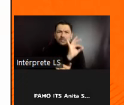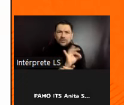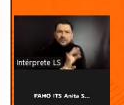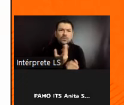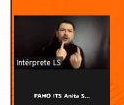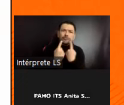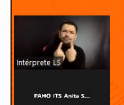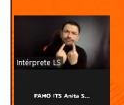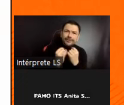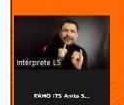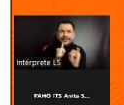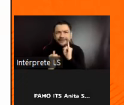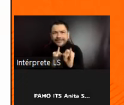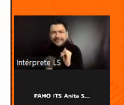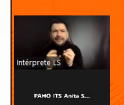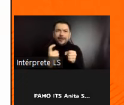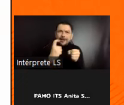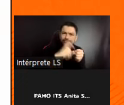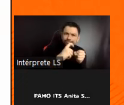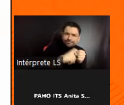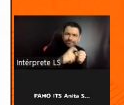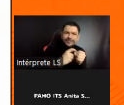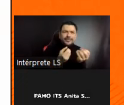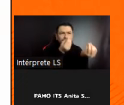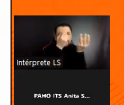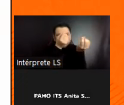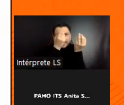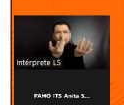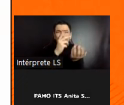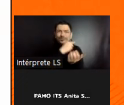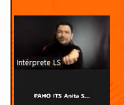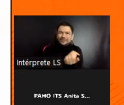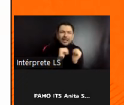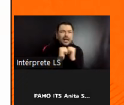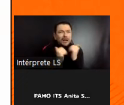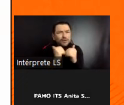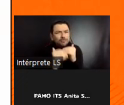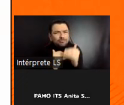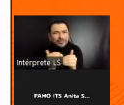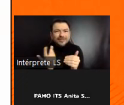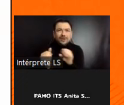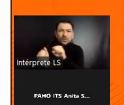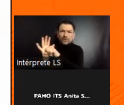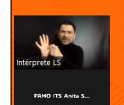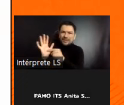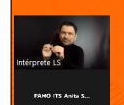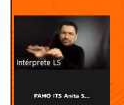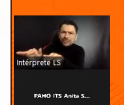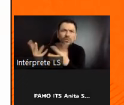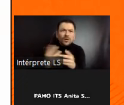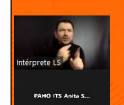recolectamos información de cómo los hospitales han respondido a la enfermedad, a la pandemia, y ciertamente sabemos que hay